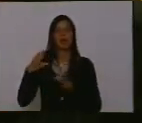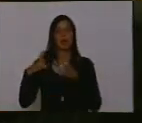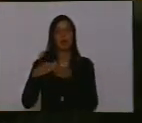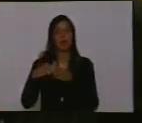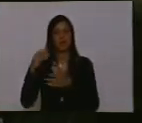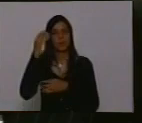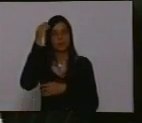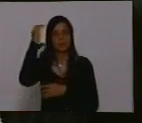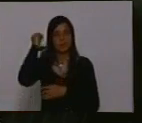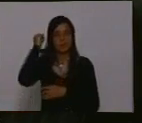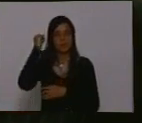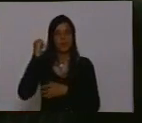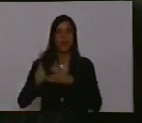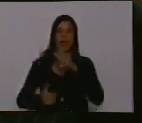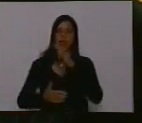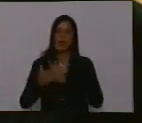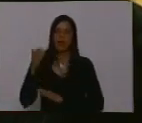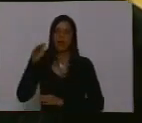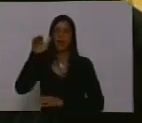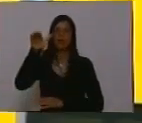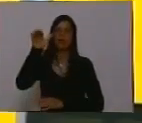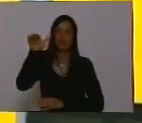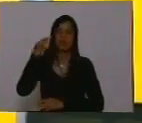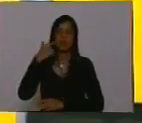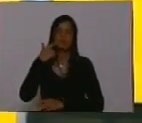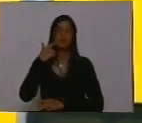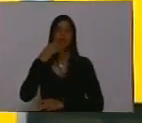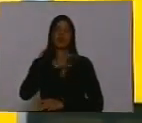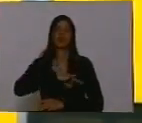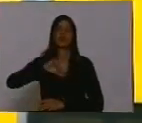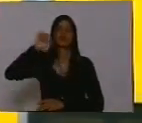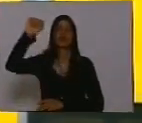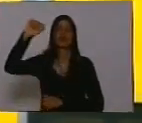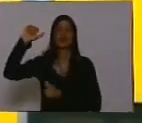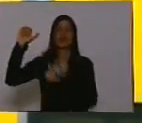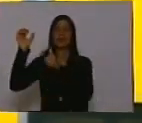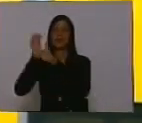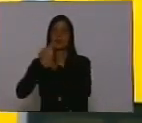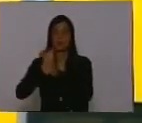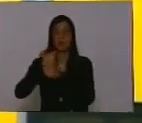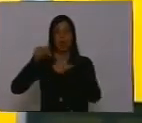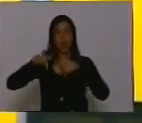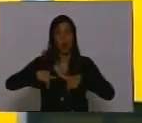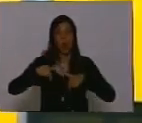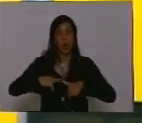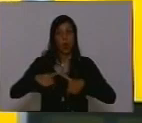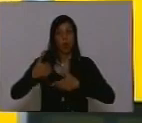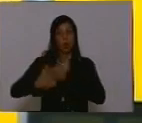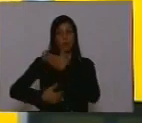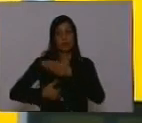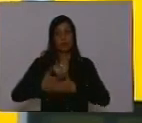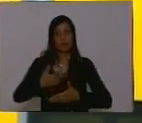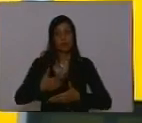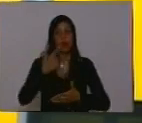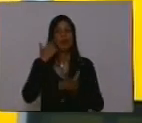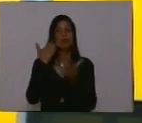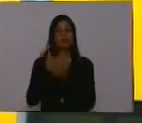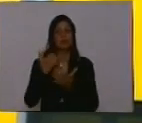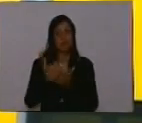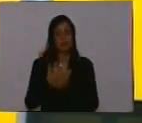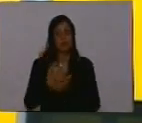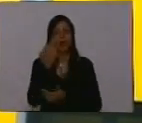Miranda, de ir al futuro y traer el socialismo del siglo XXI. Hoy esta generación demuestra con